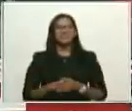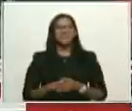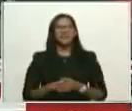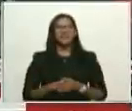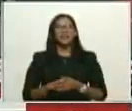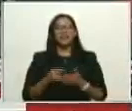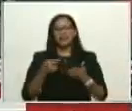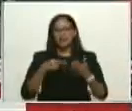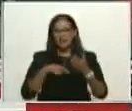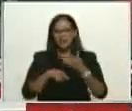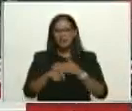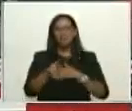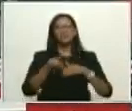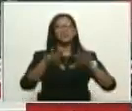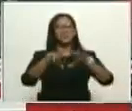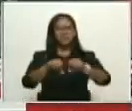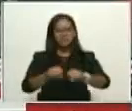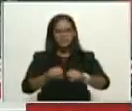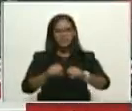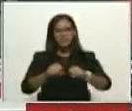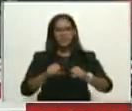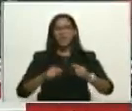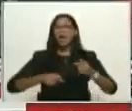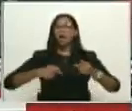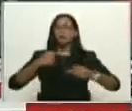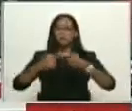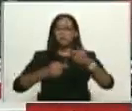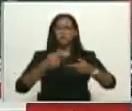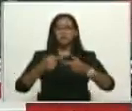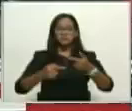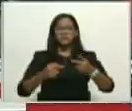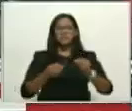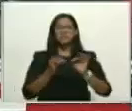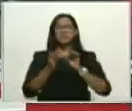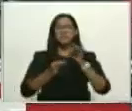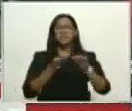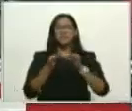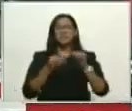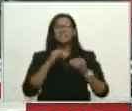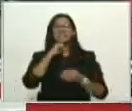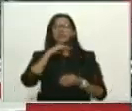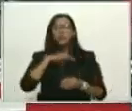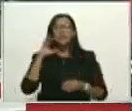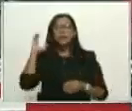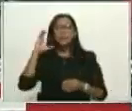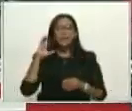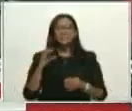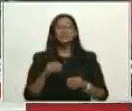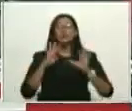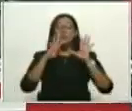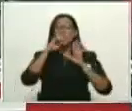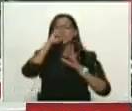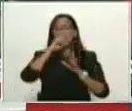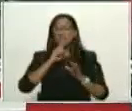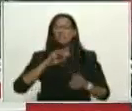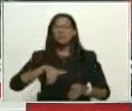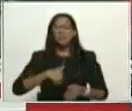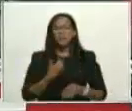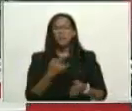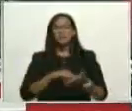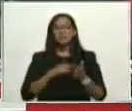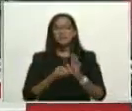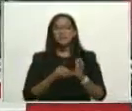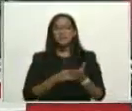cubierto y ha corrido la historia del país intensa, porque son 9 años que podrían